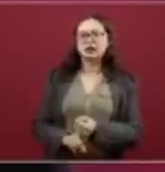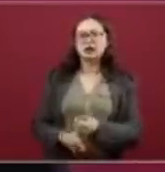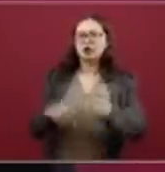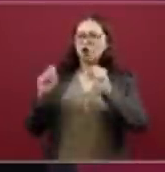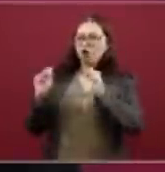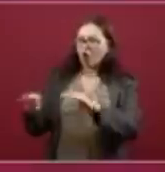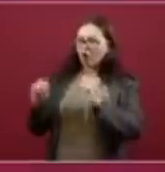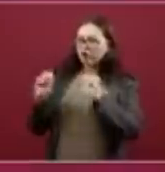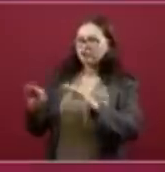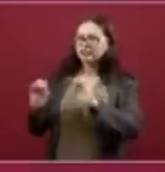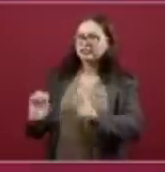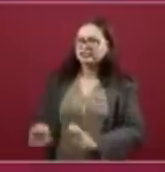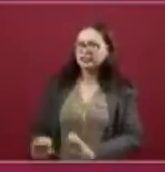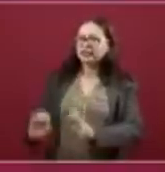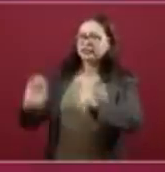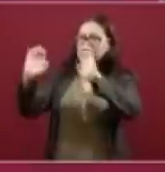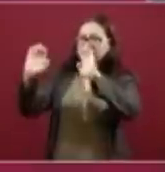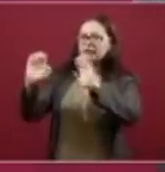elementos de la policía